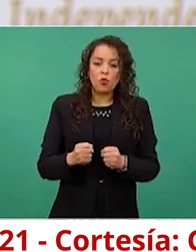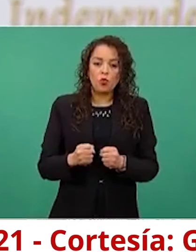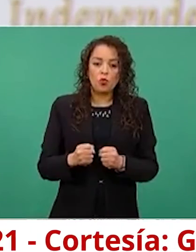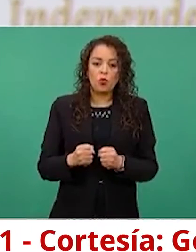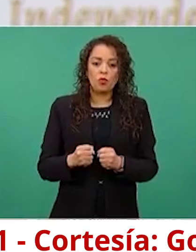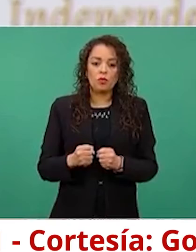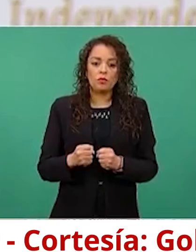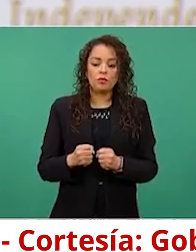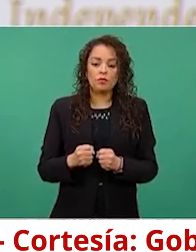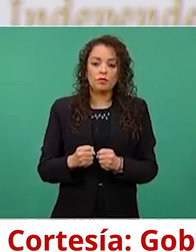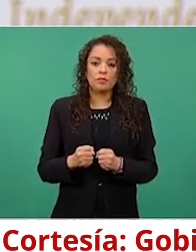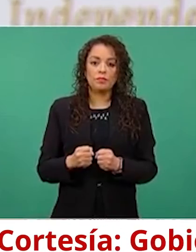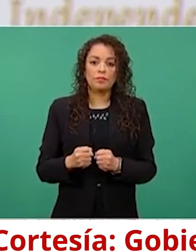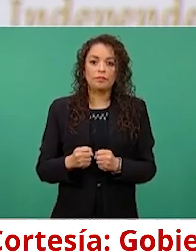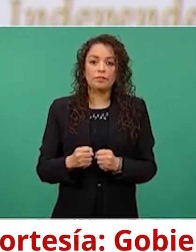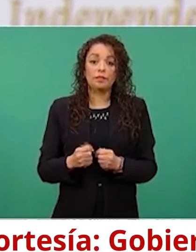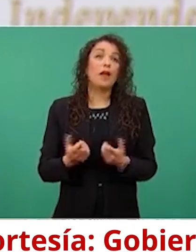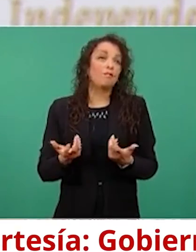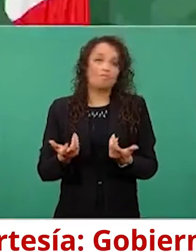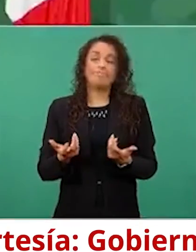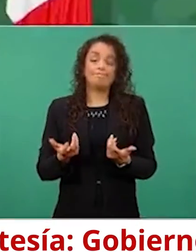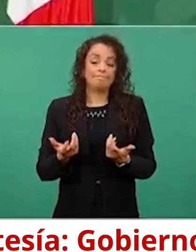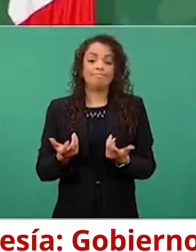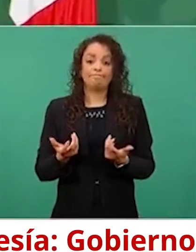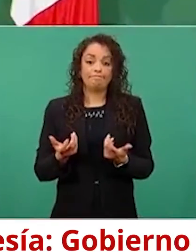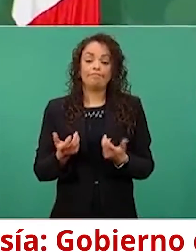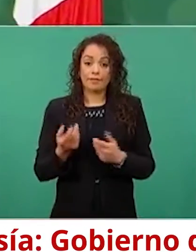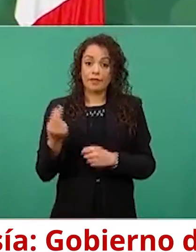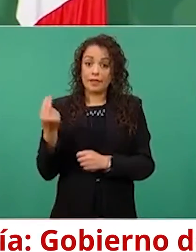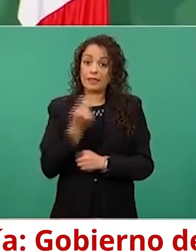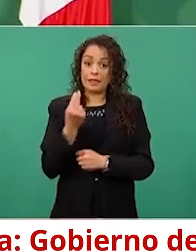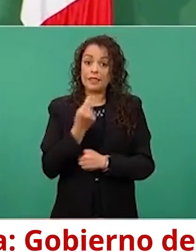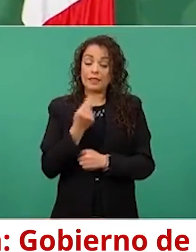Vamos a cuidar de que las nuevas